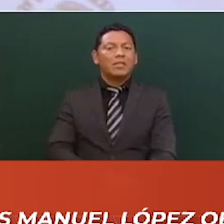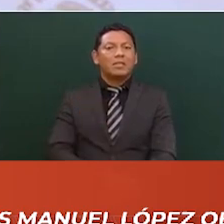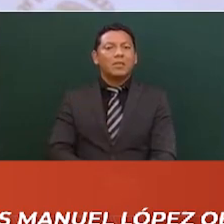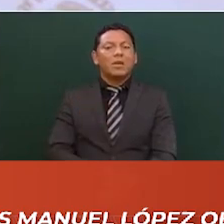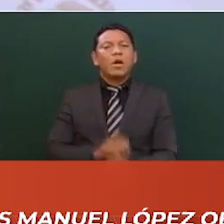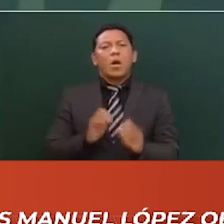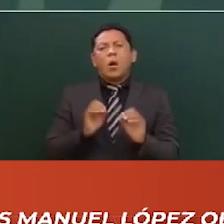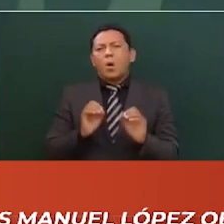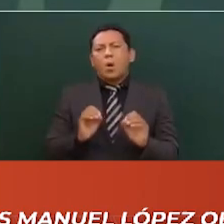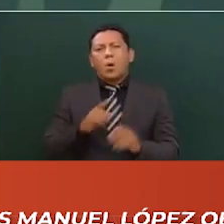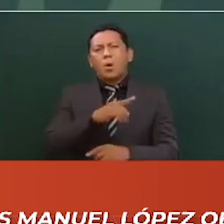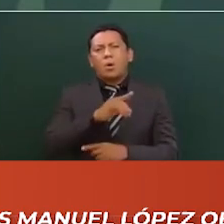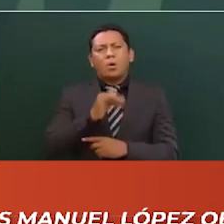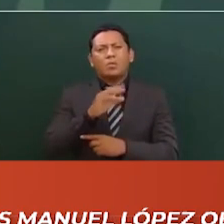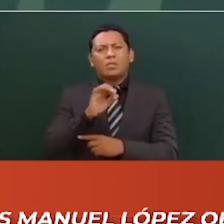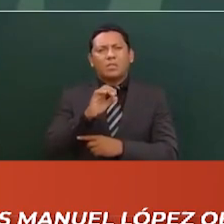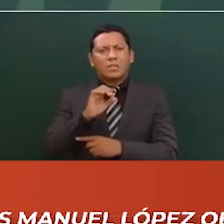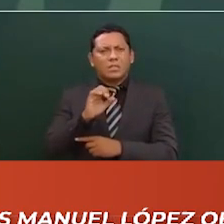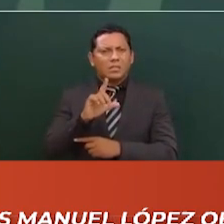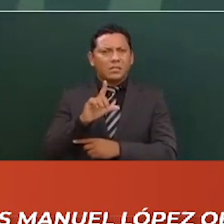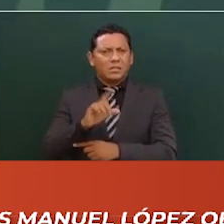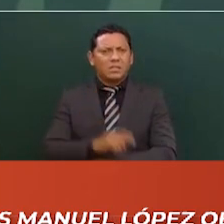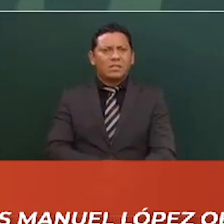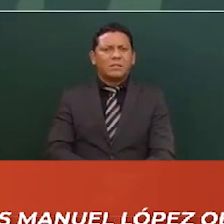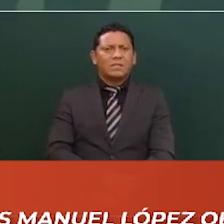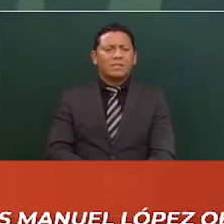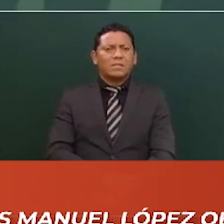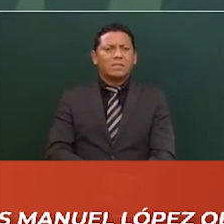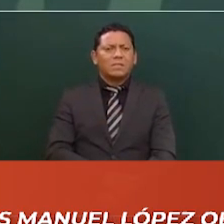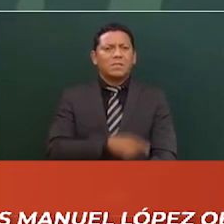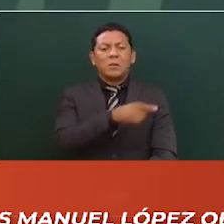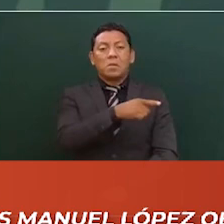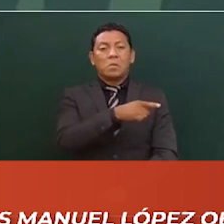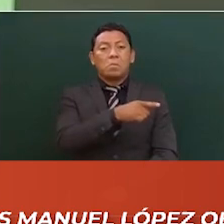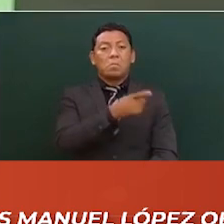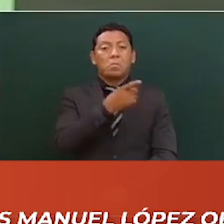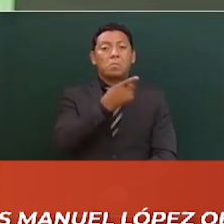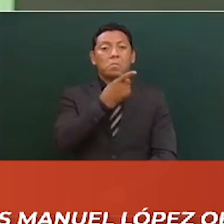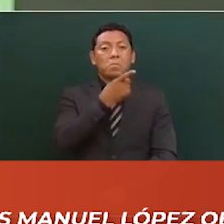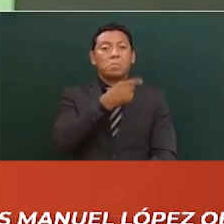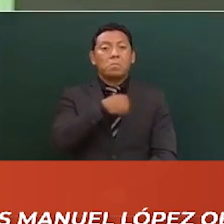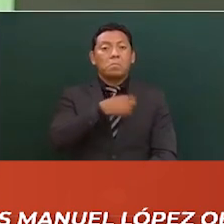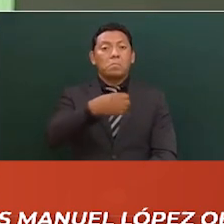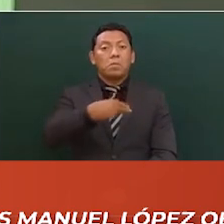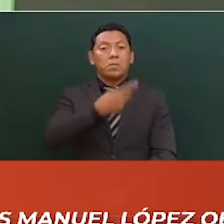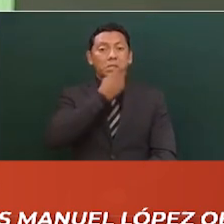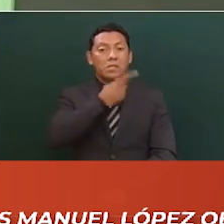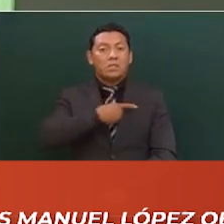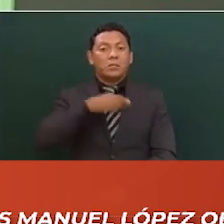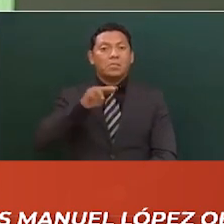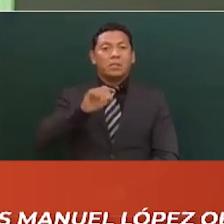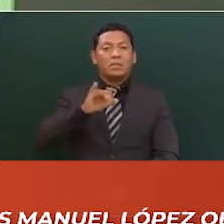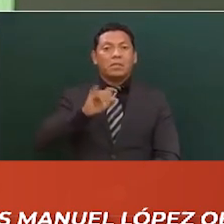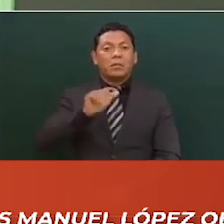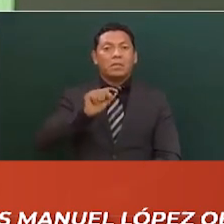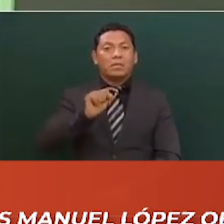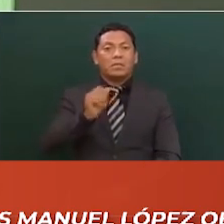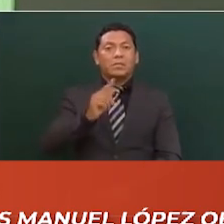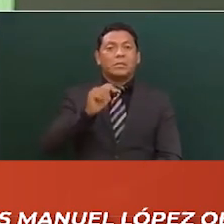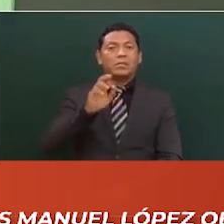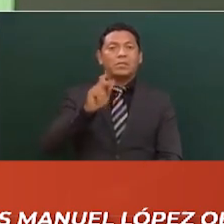o Krause, que me apoda Mesías Tropical.